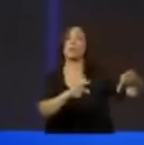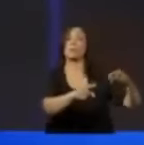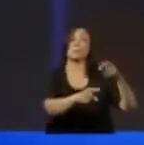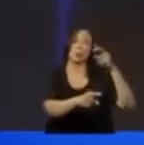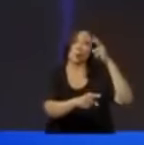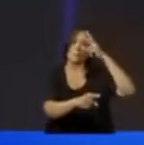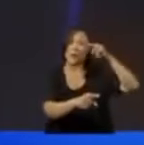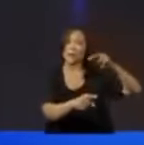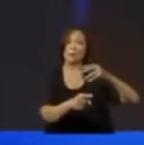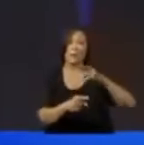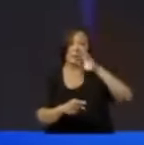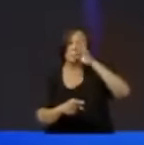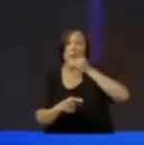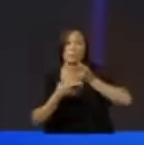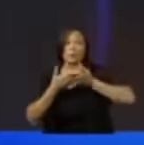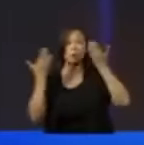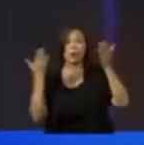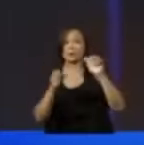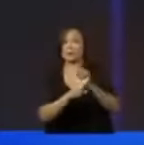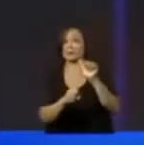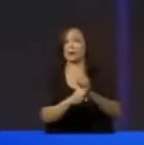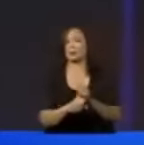República Dominicana no hay oportunidades.